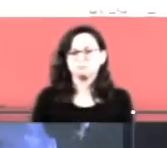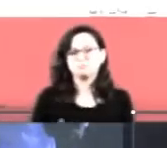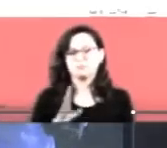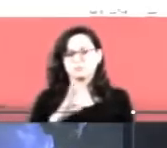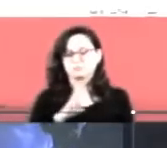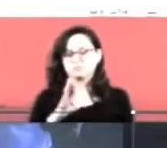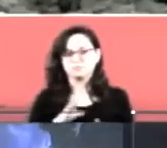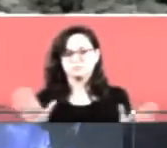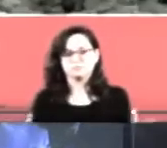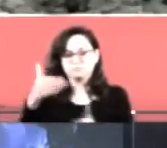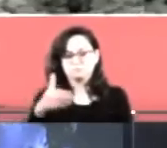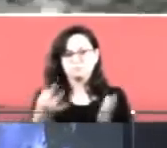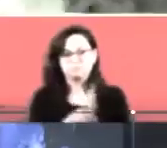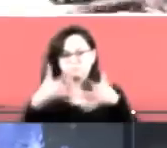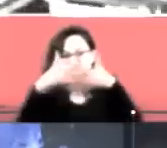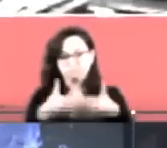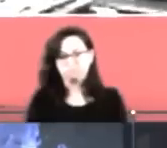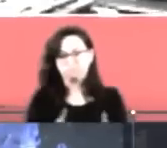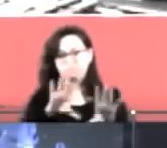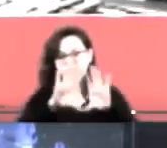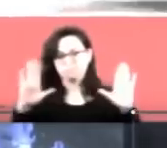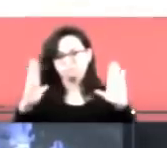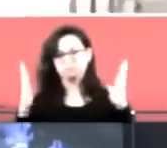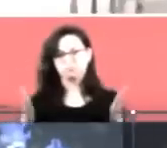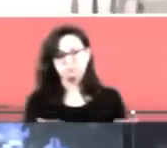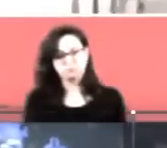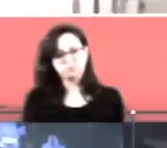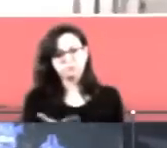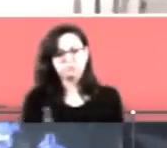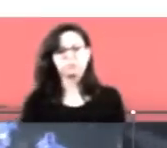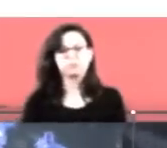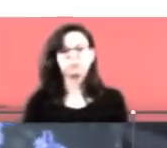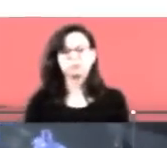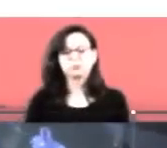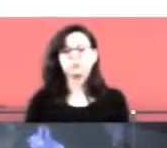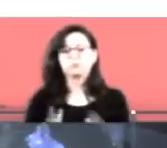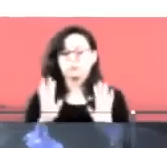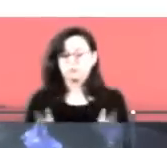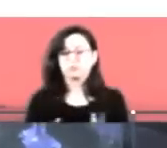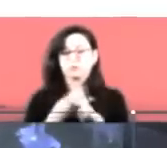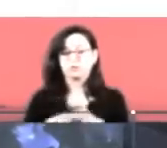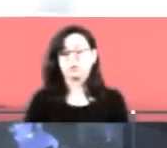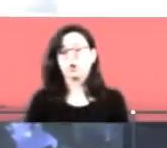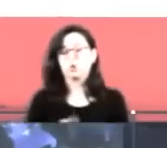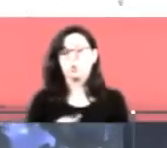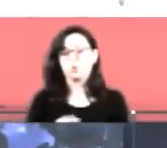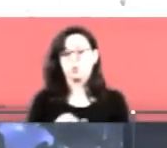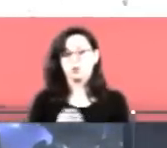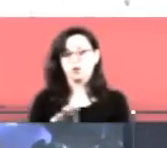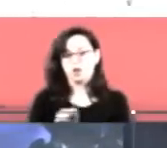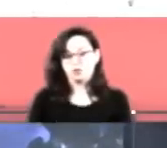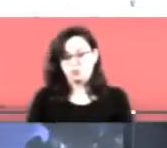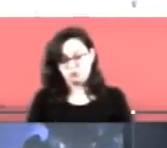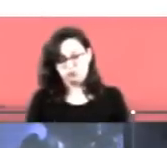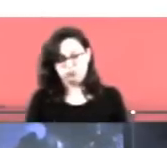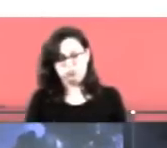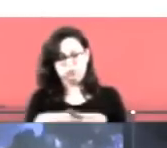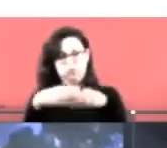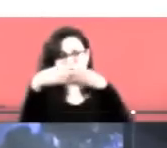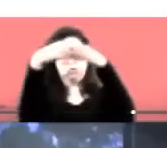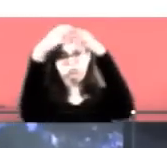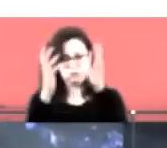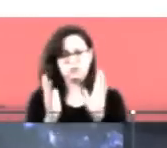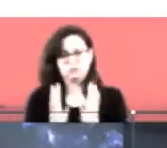los, se llaman muebles de electricidad, transformadores, hay 39 subestaciones eléctricas, estamos hablando de